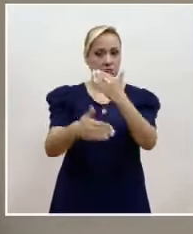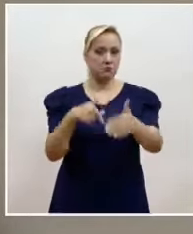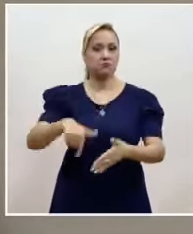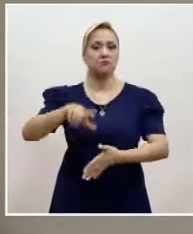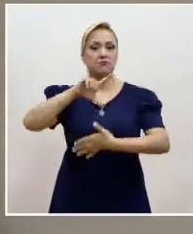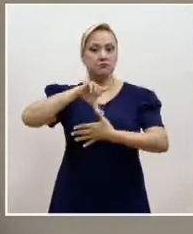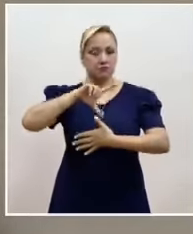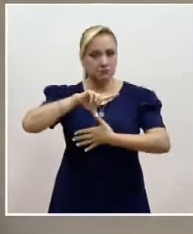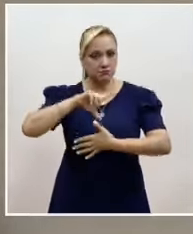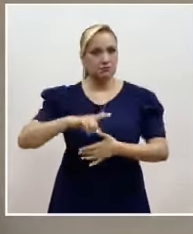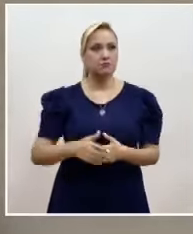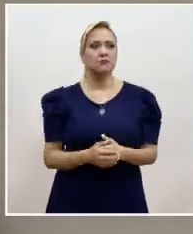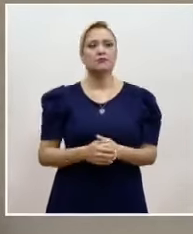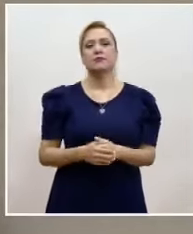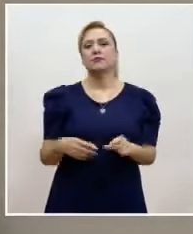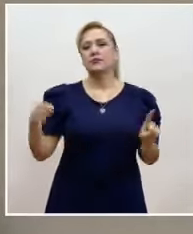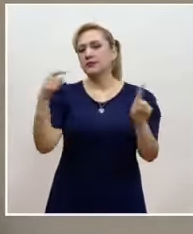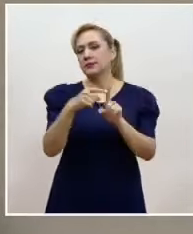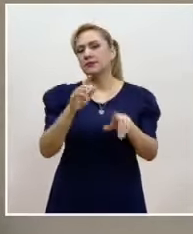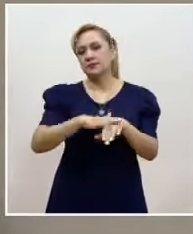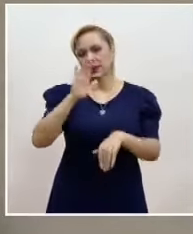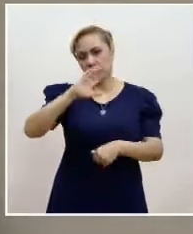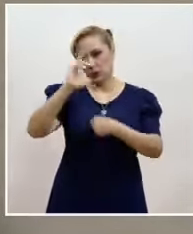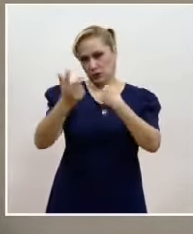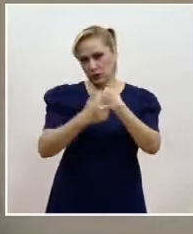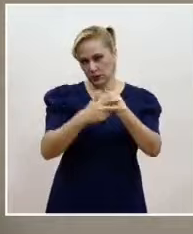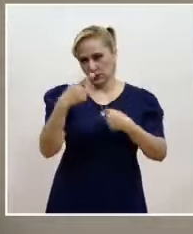Latina, principalmente en Europa,